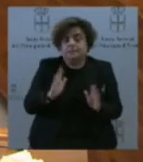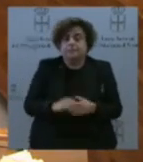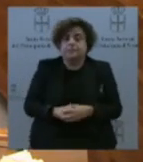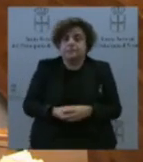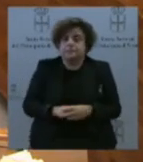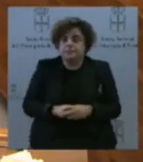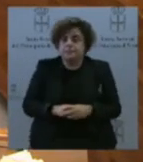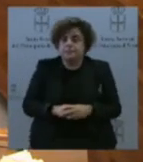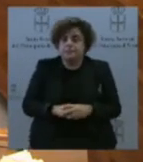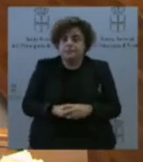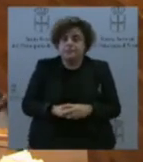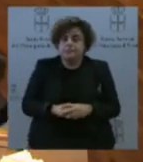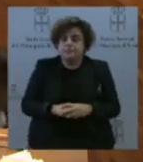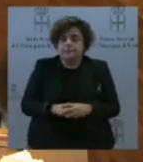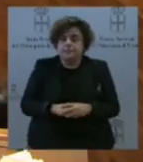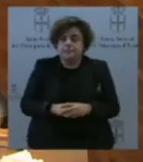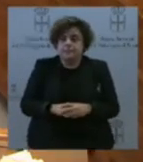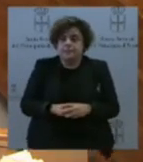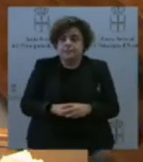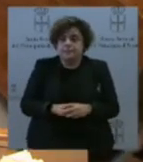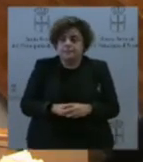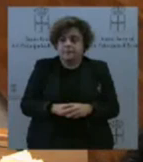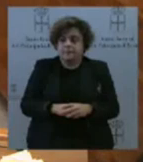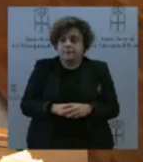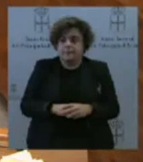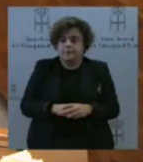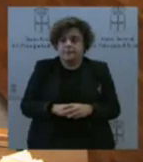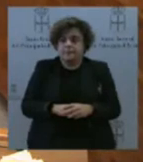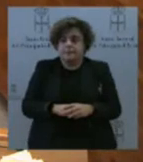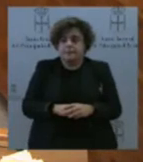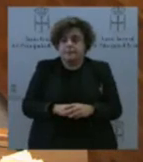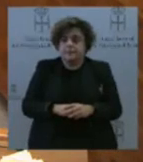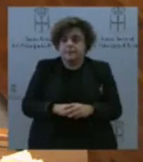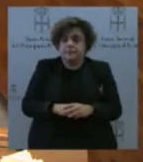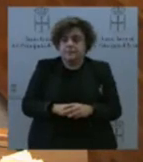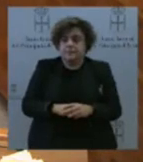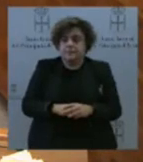Bien, seguimos